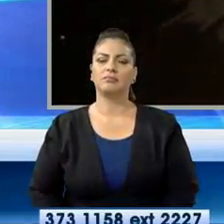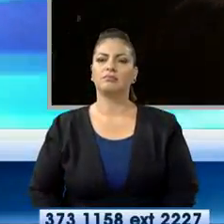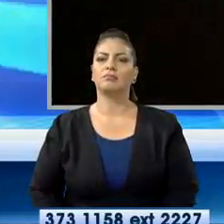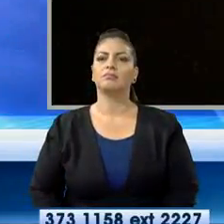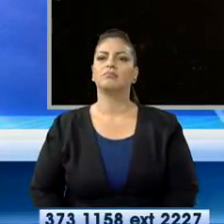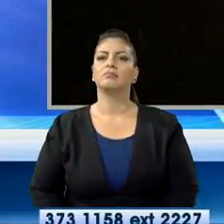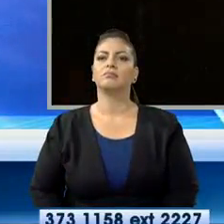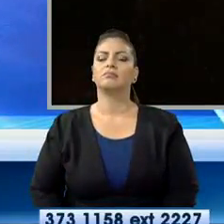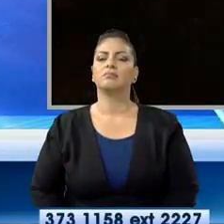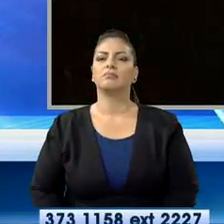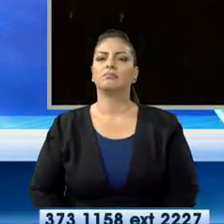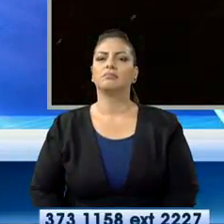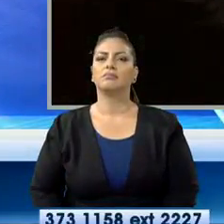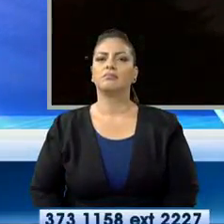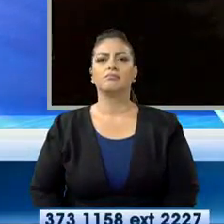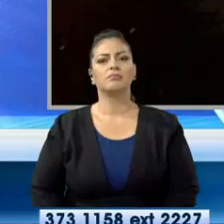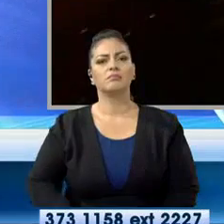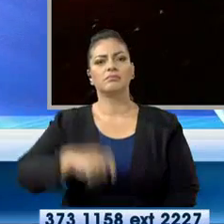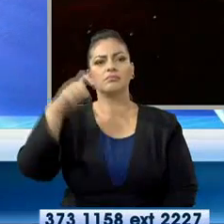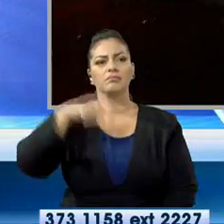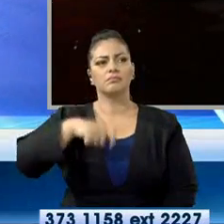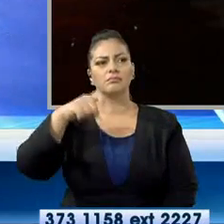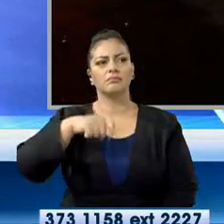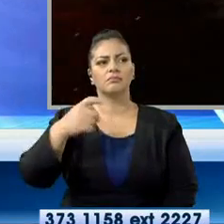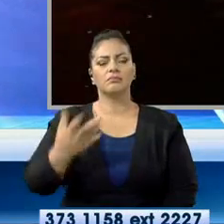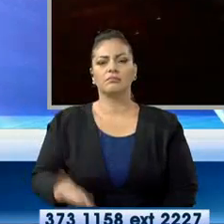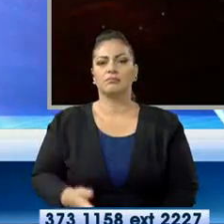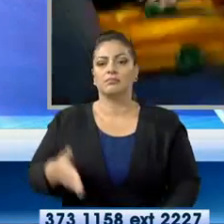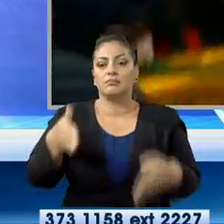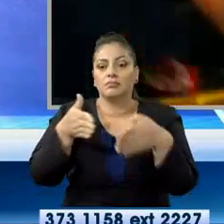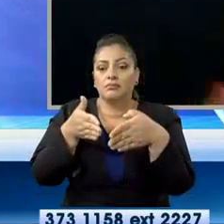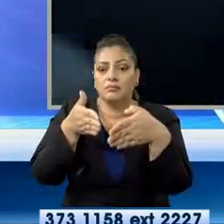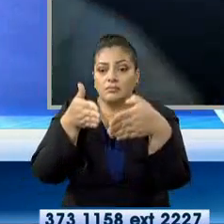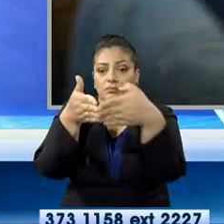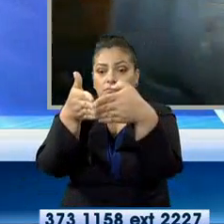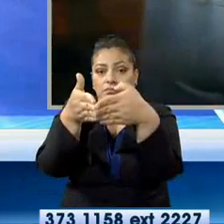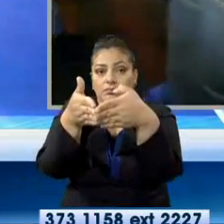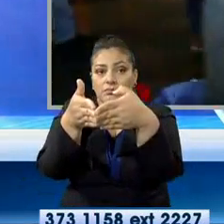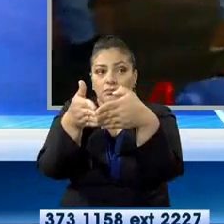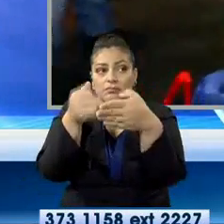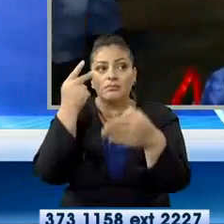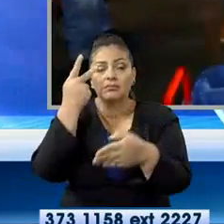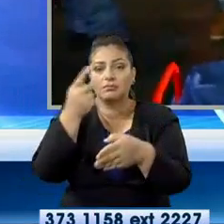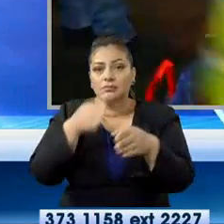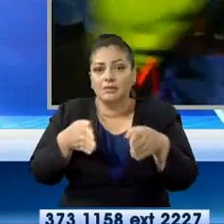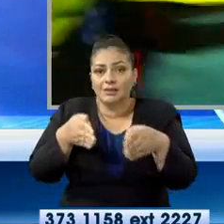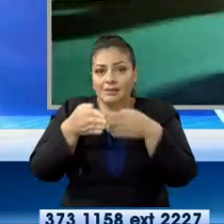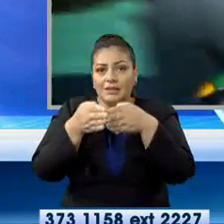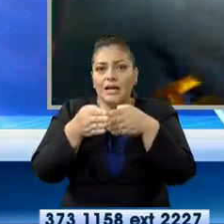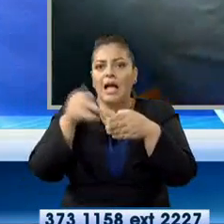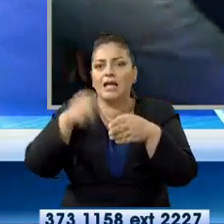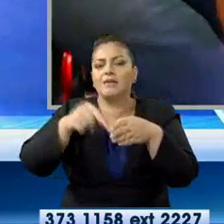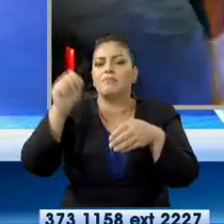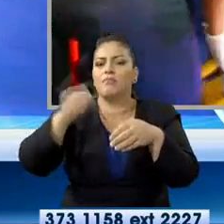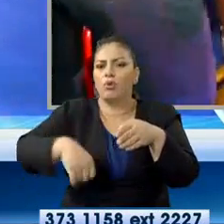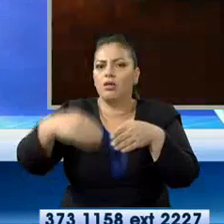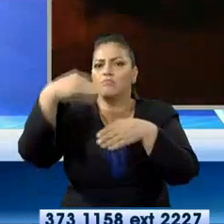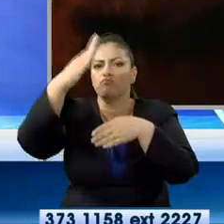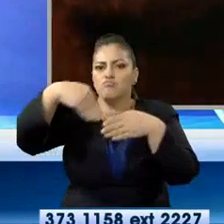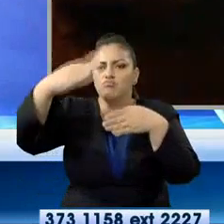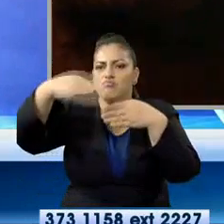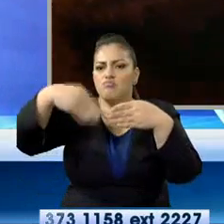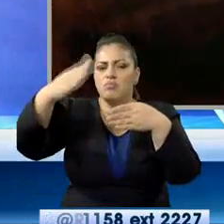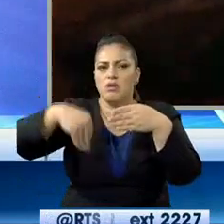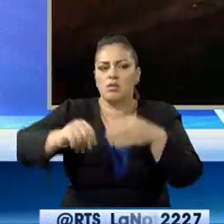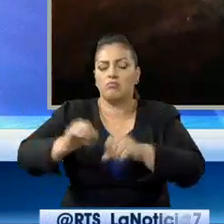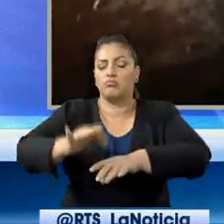tachas reflectivas, lo que sea, a las puntas de los hilos dentales o esas puntas que hay en la avenida Narciso Jesús, que